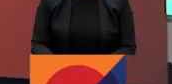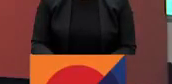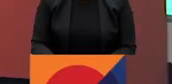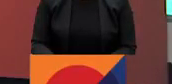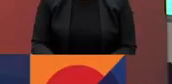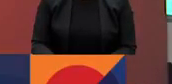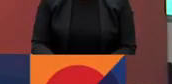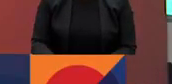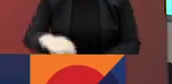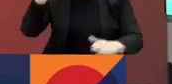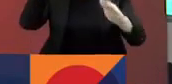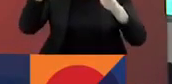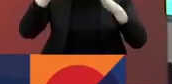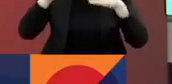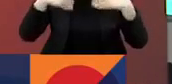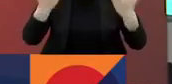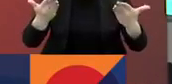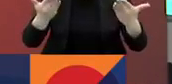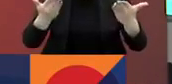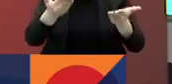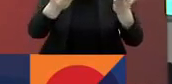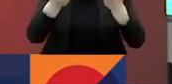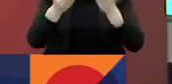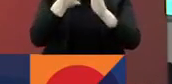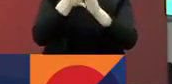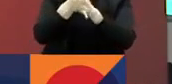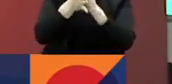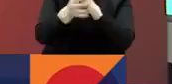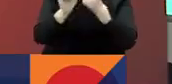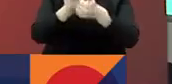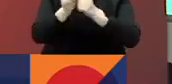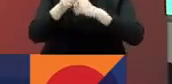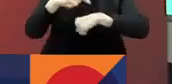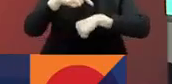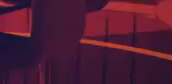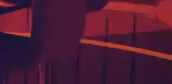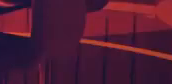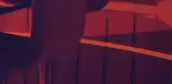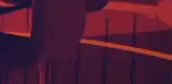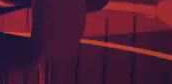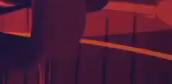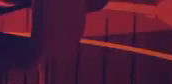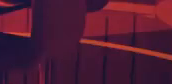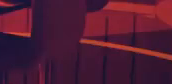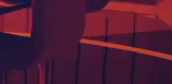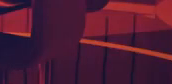Hola, hola, ¿qué tal? ¿Cómo están? Bienvenidos a toda la información deportiva, 7 de la noche, 20 minutos.